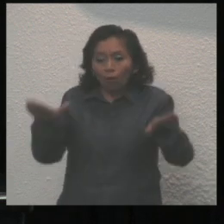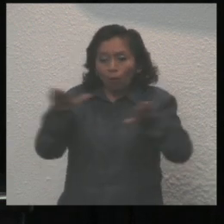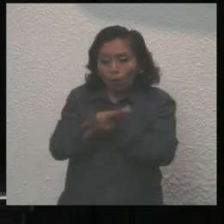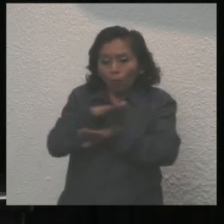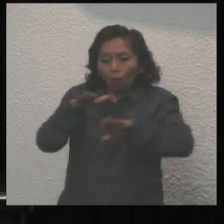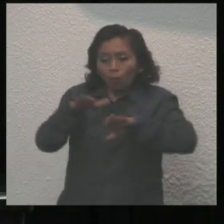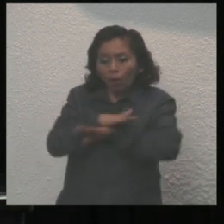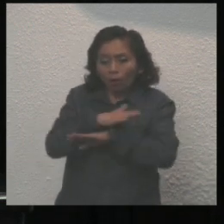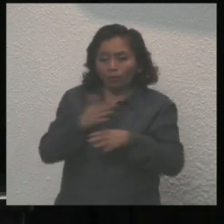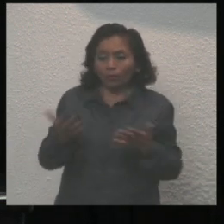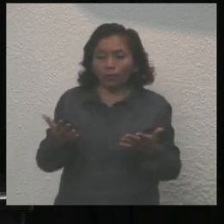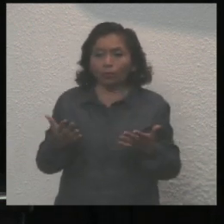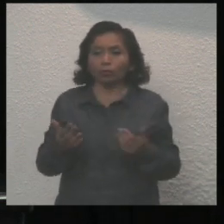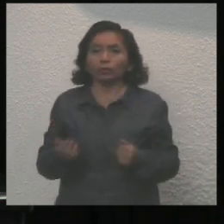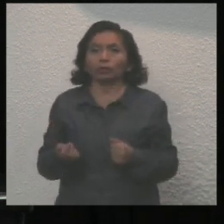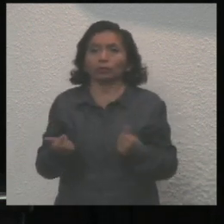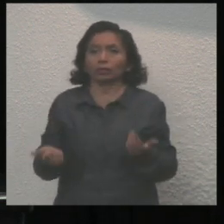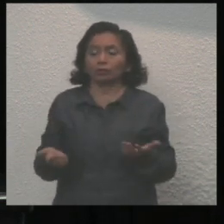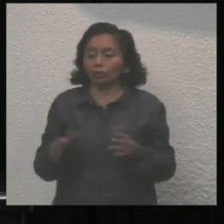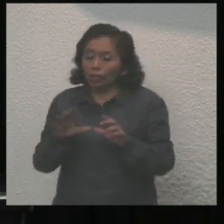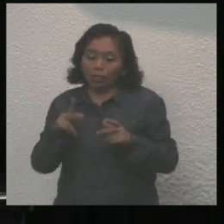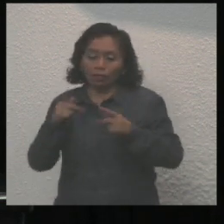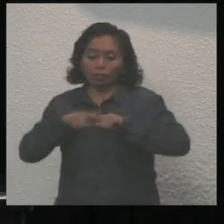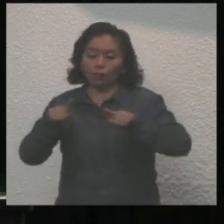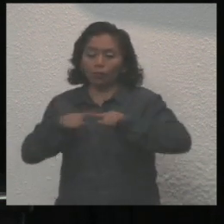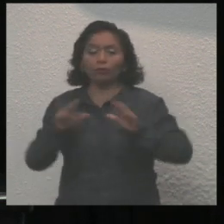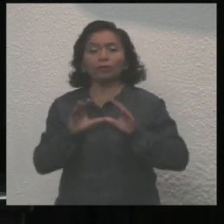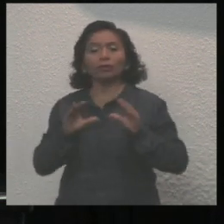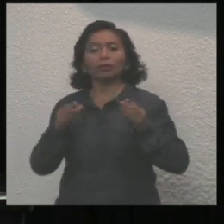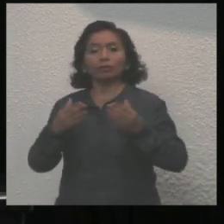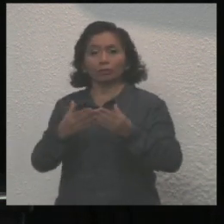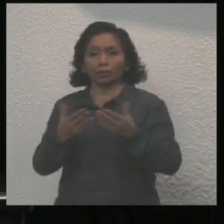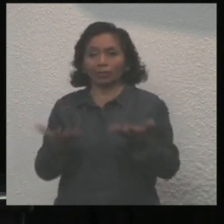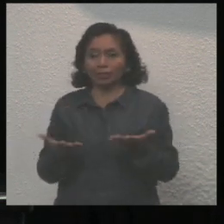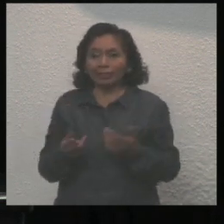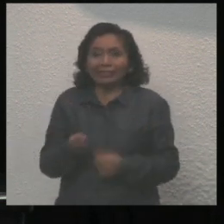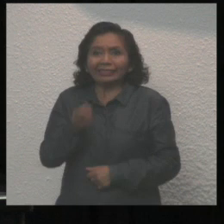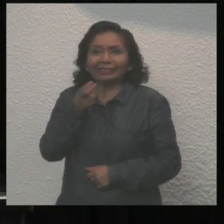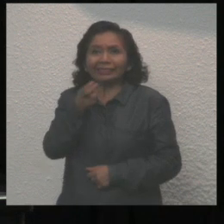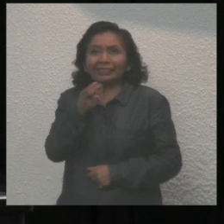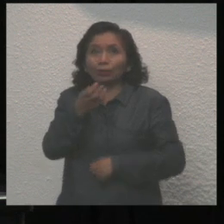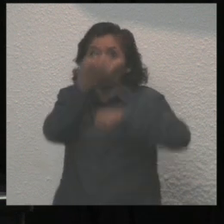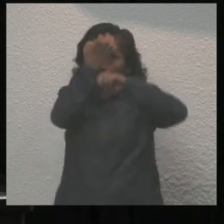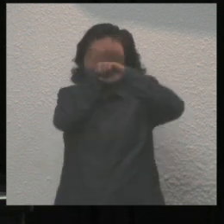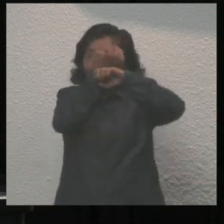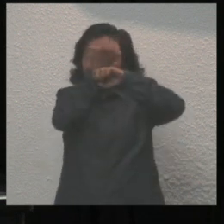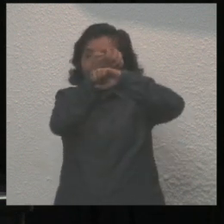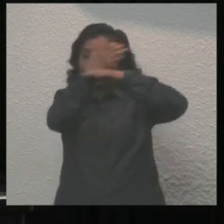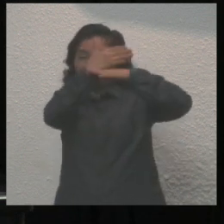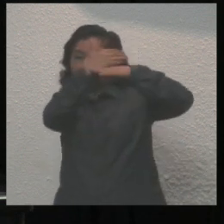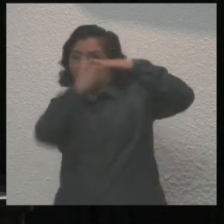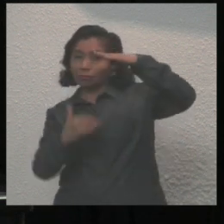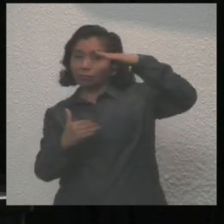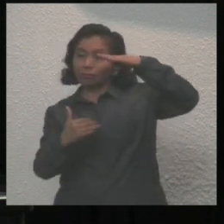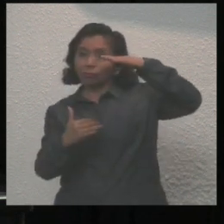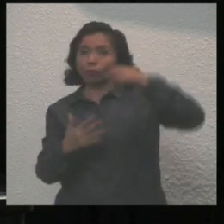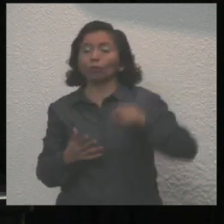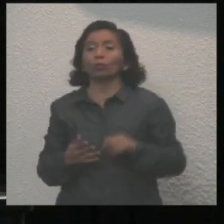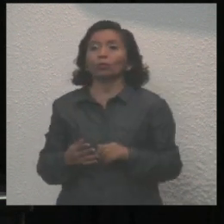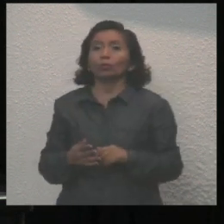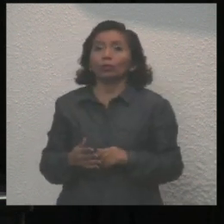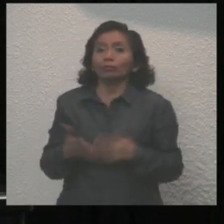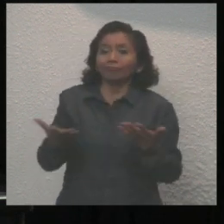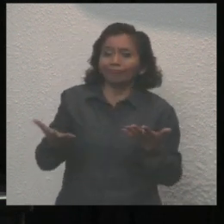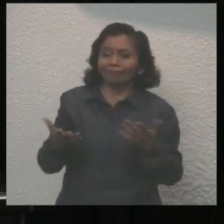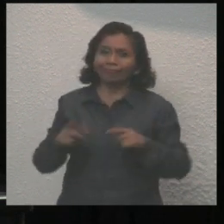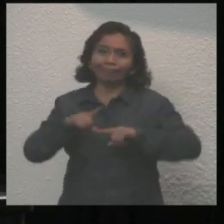antiimperialista, antioligárquicos y comunitarios. Frente a la decadencia del imperio estadounidense, se asume la defensa de este. Se